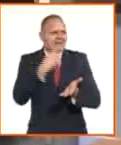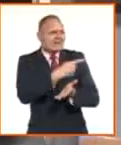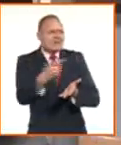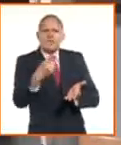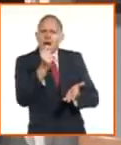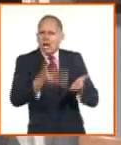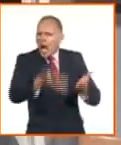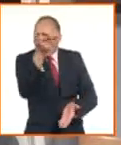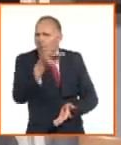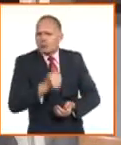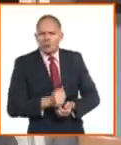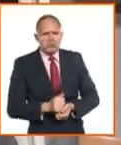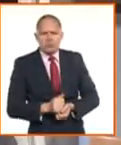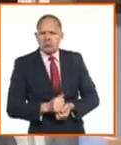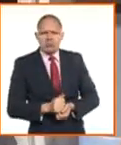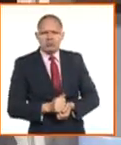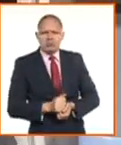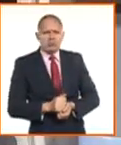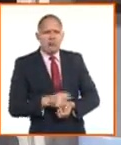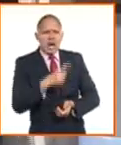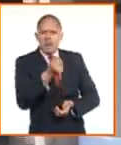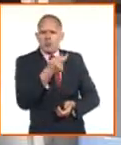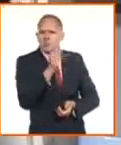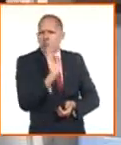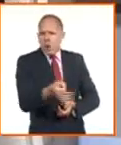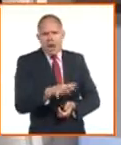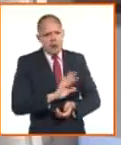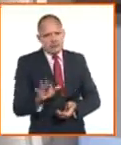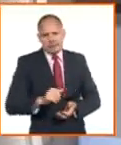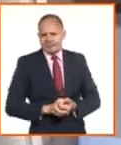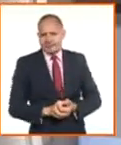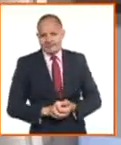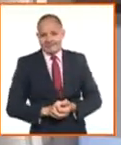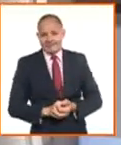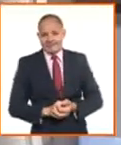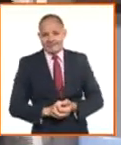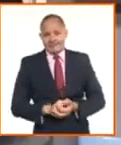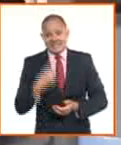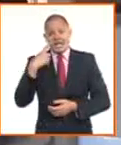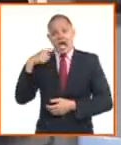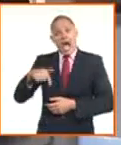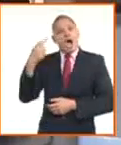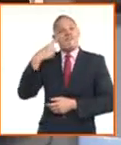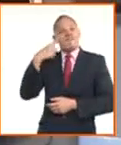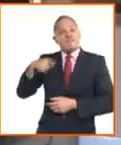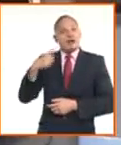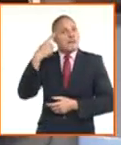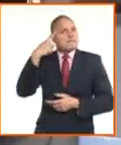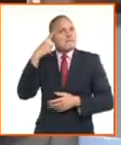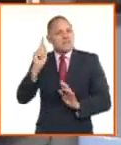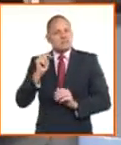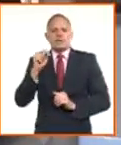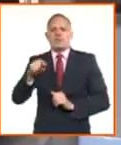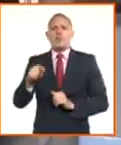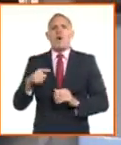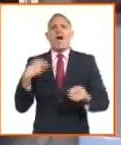hay un crecimiento del nivel de precio de la economía al nivel del nuevo tipo de cambio. Entonces, te podrás comprender que estas distorsiones nosotros